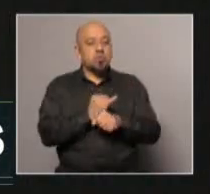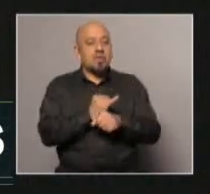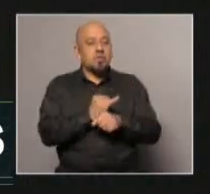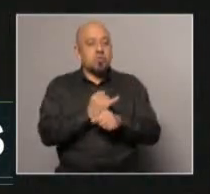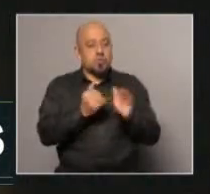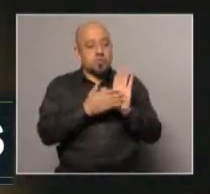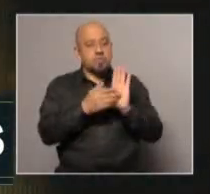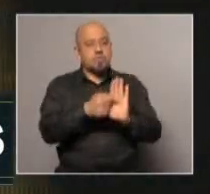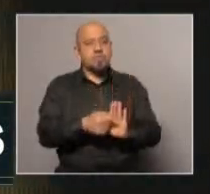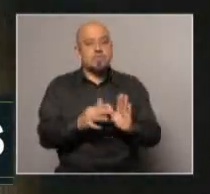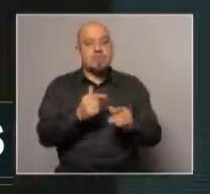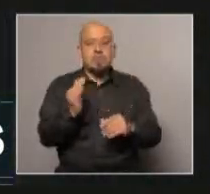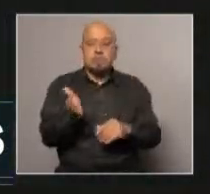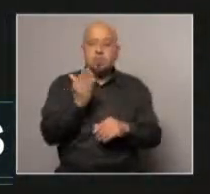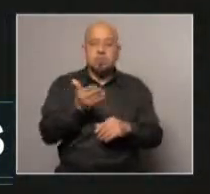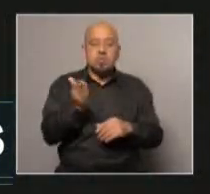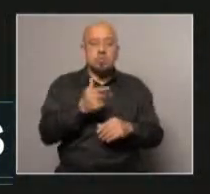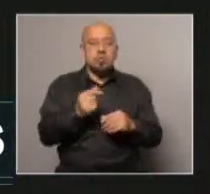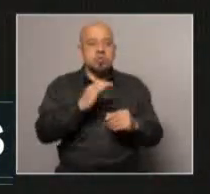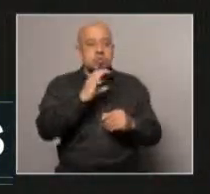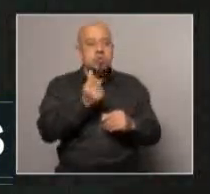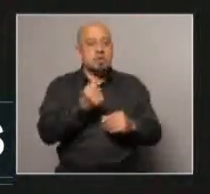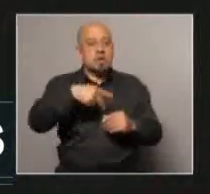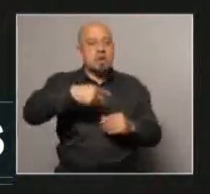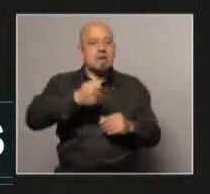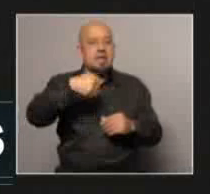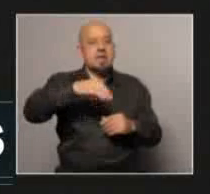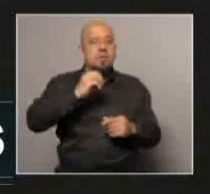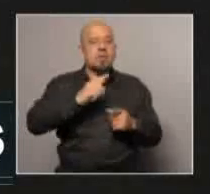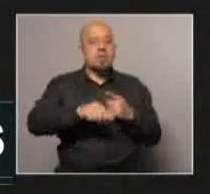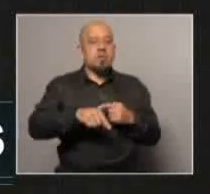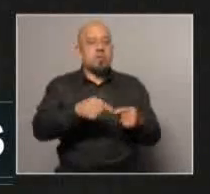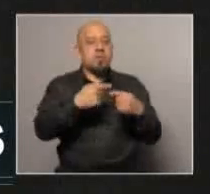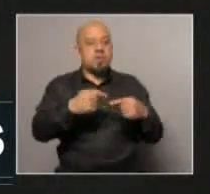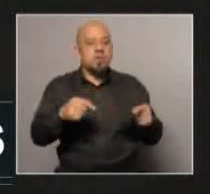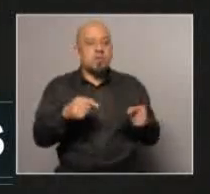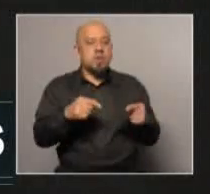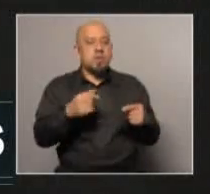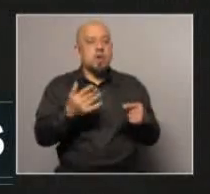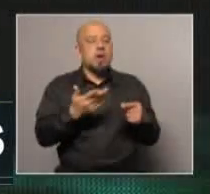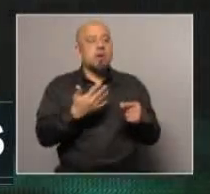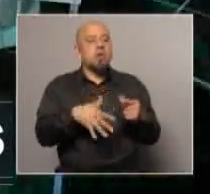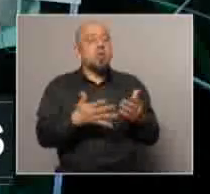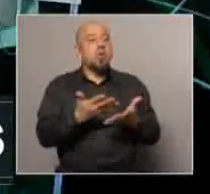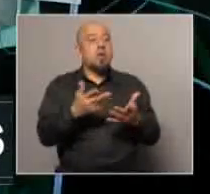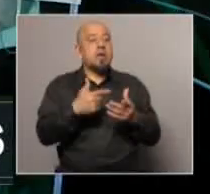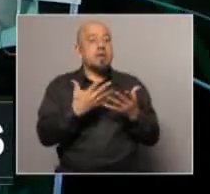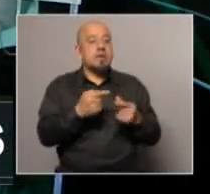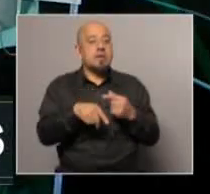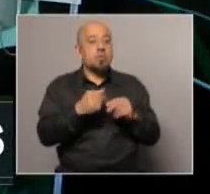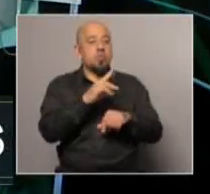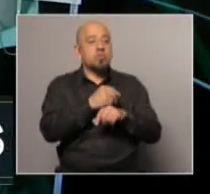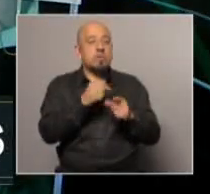de cáñamo medicinal, ¿no? Pero dentro de ese instructivo, por ejemplo, esa materia prima, que si uno la quiere ahora industrializar en Uruguay para el uso